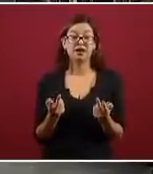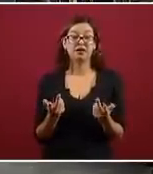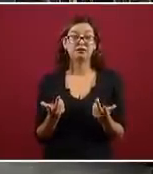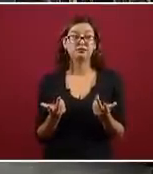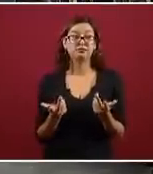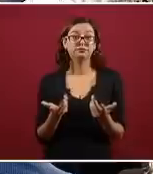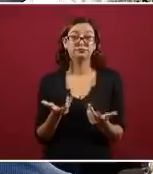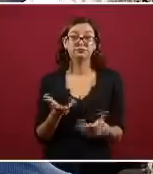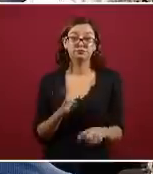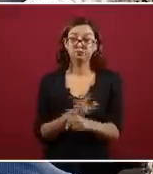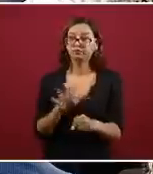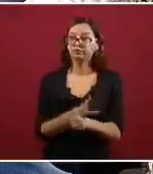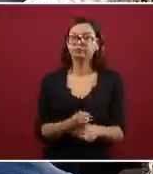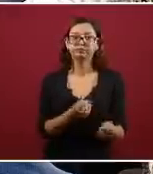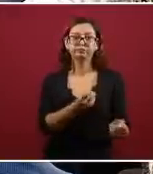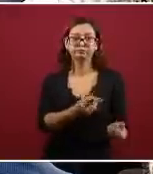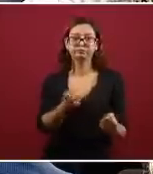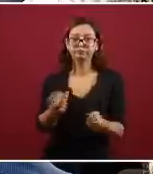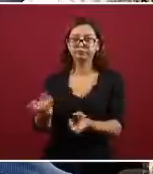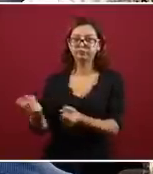el abasto de